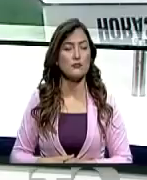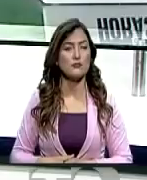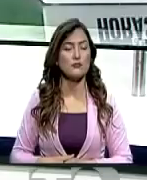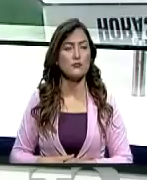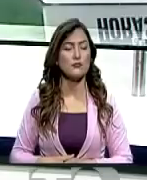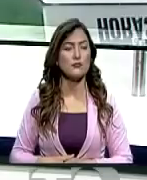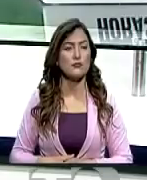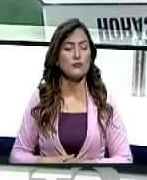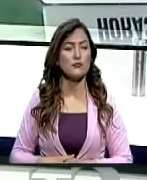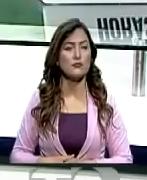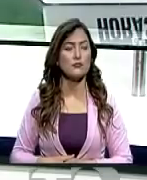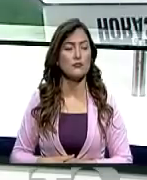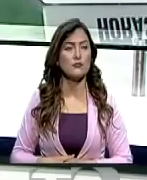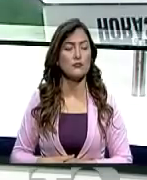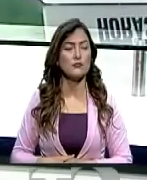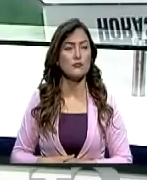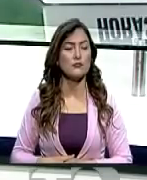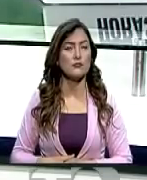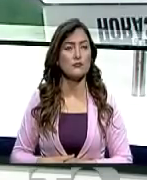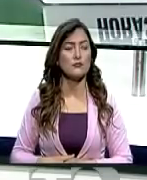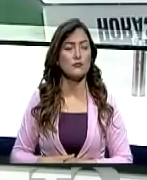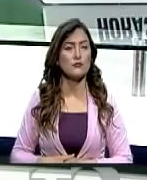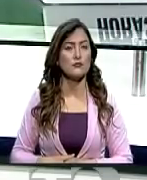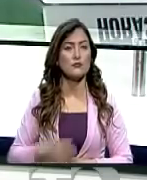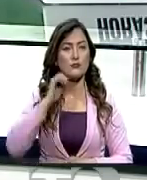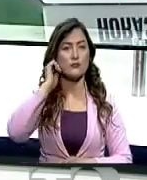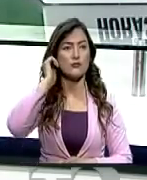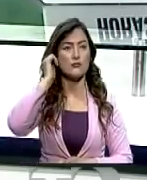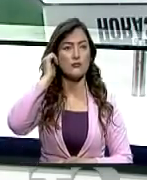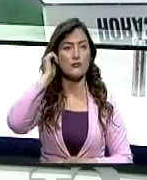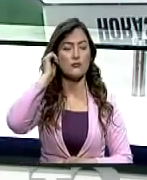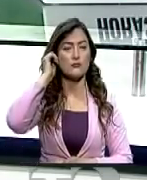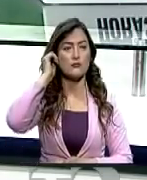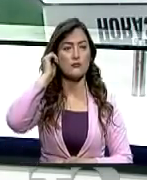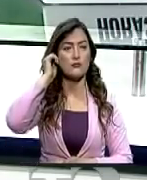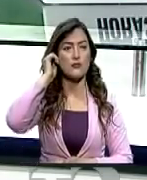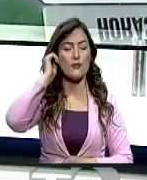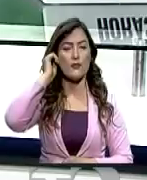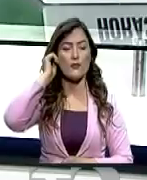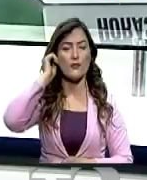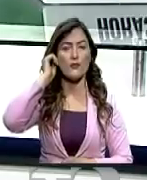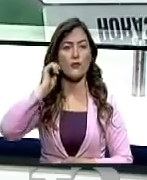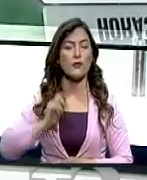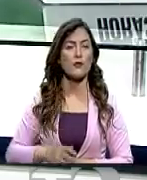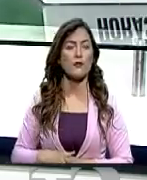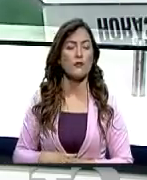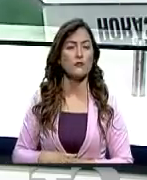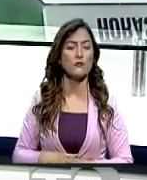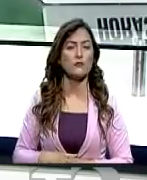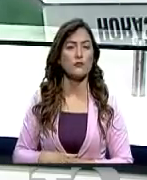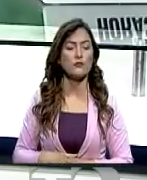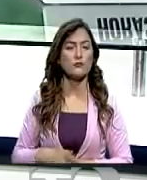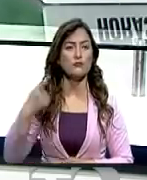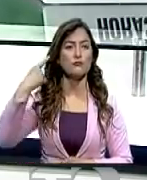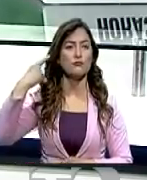nos han comunicado desde los diferentes hospitales, desde el ministerio, pero sin embargo, que esto no nos haga relajar, que